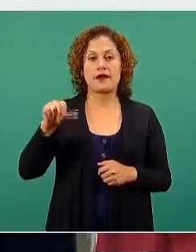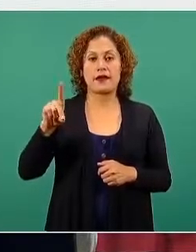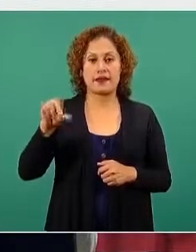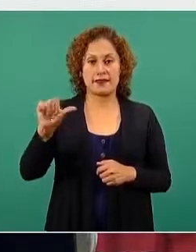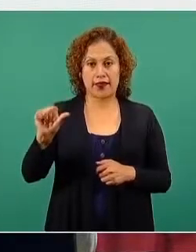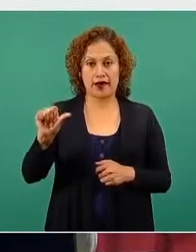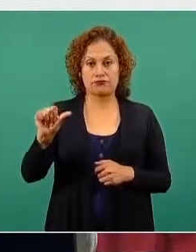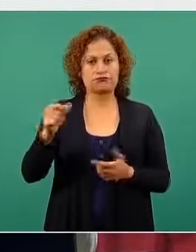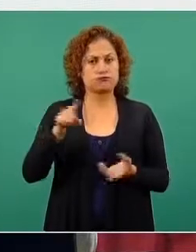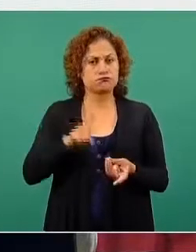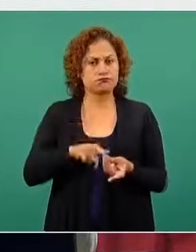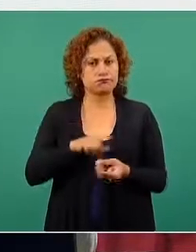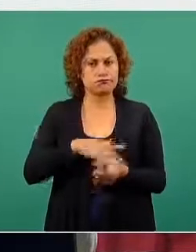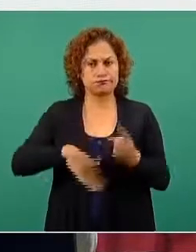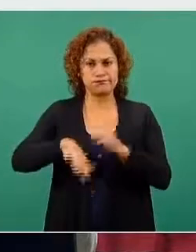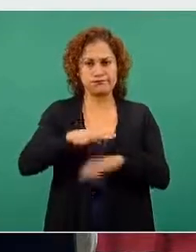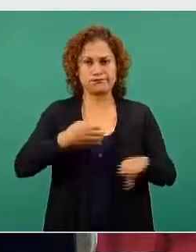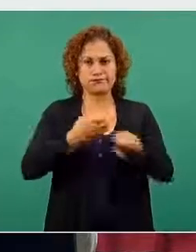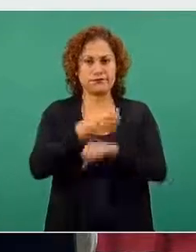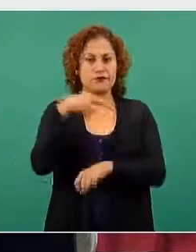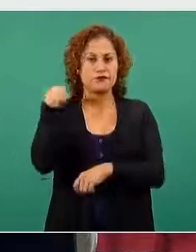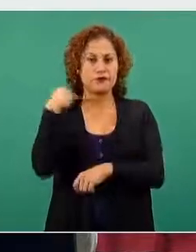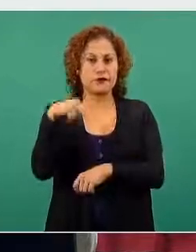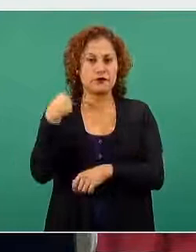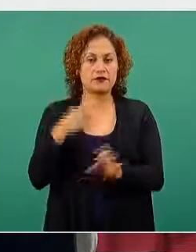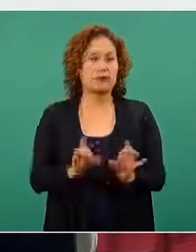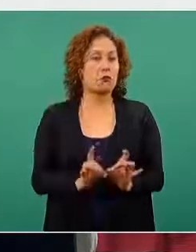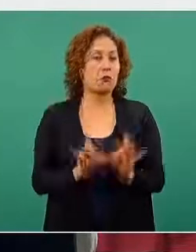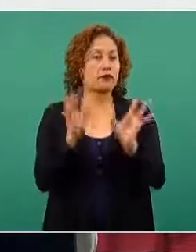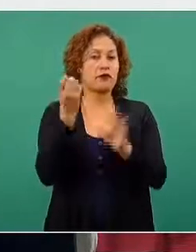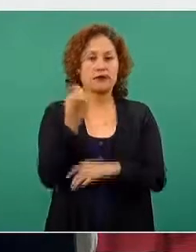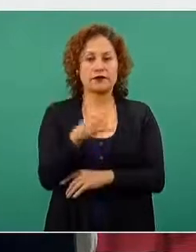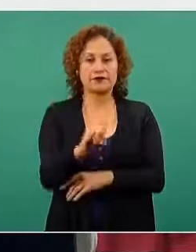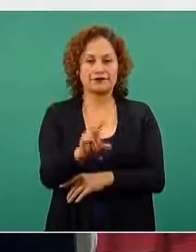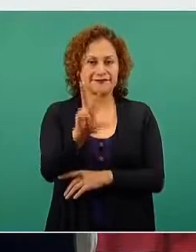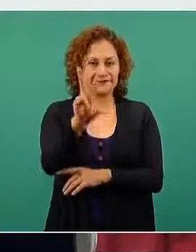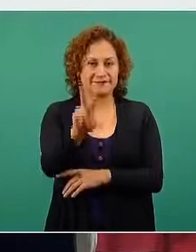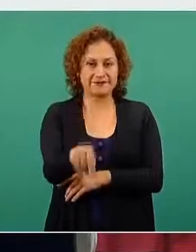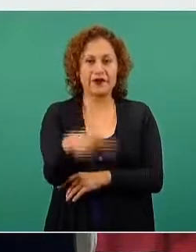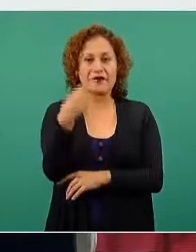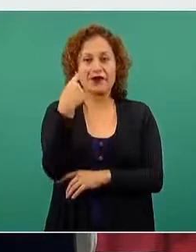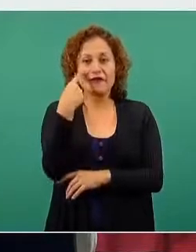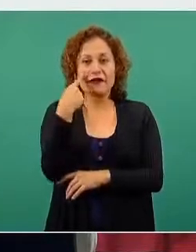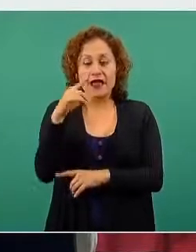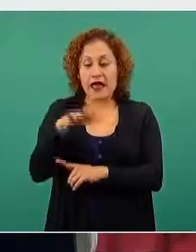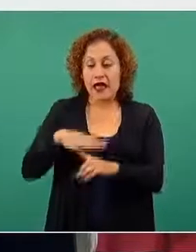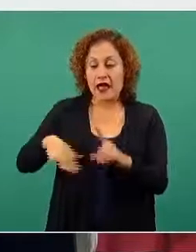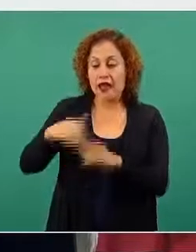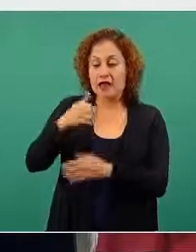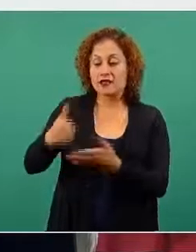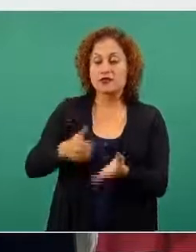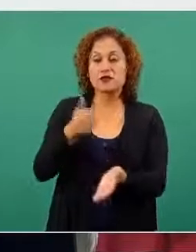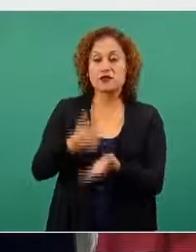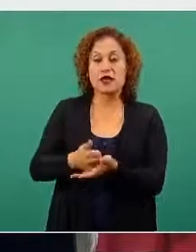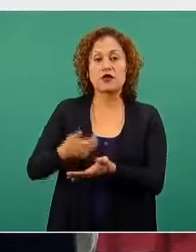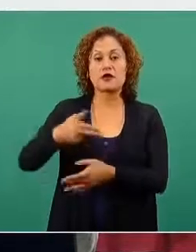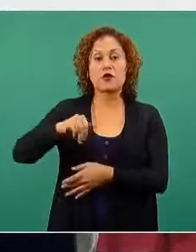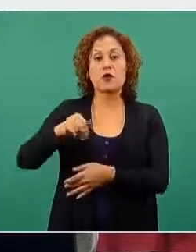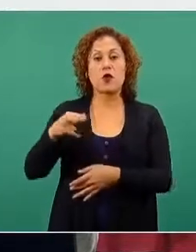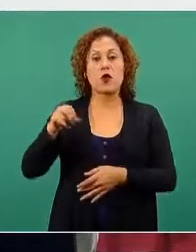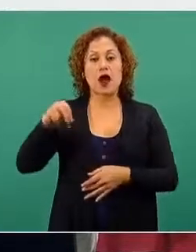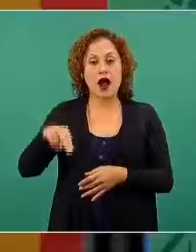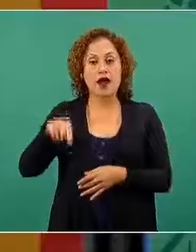y no es accidental. Desde el momento en que aparece la primera neumonía en Wuhan y que la comunidad